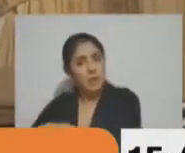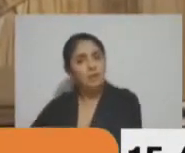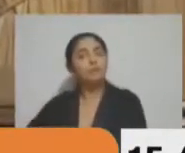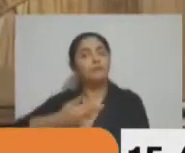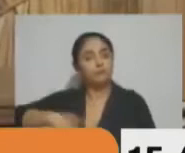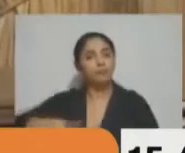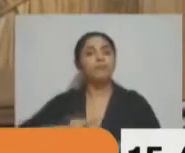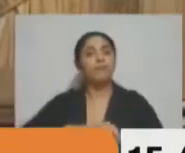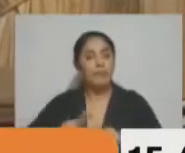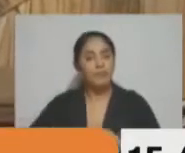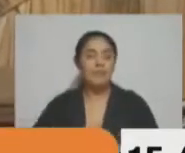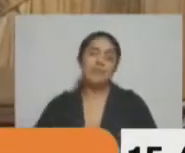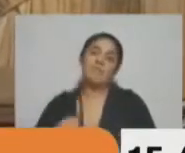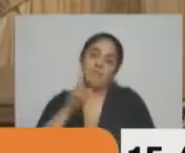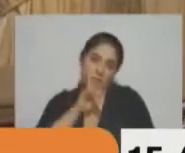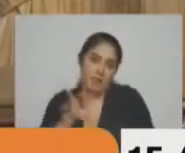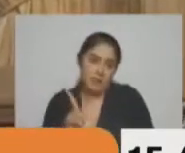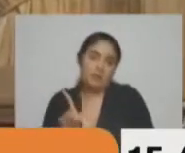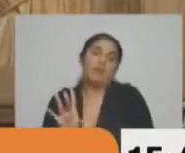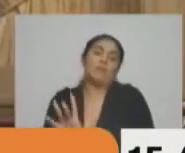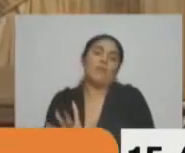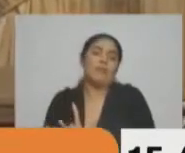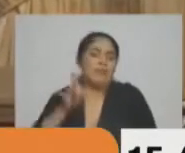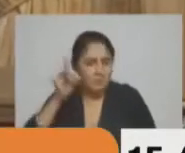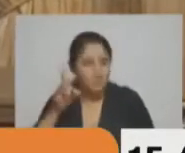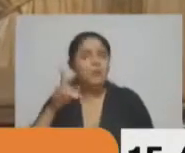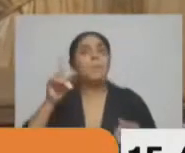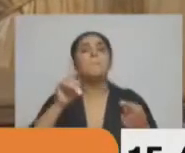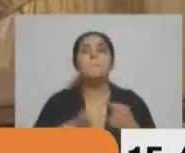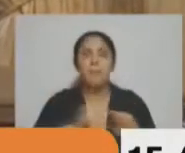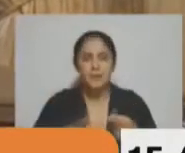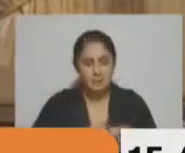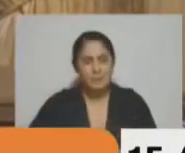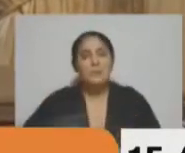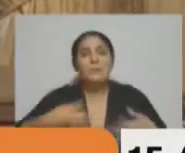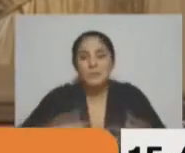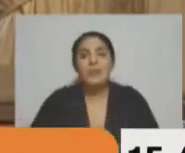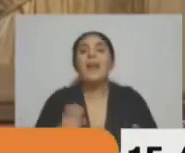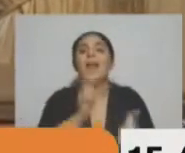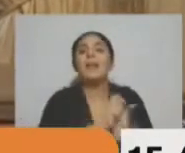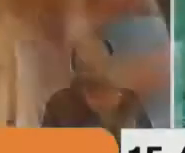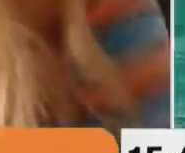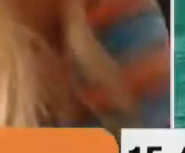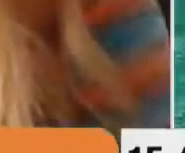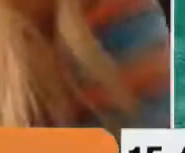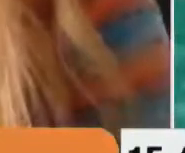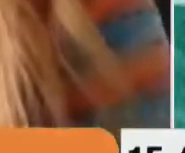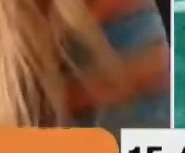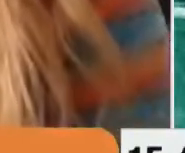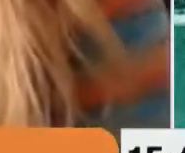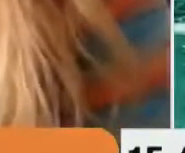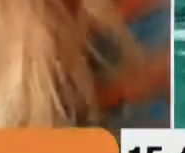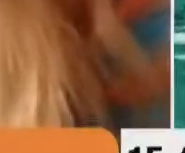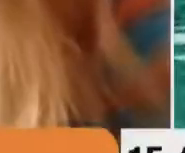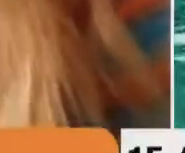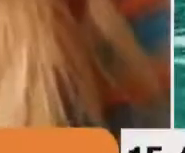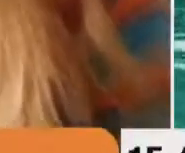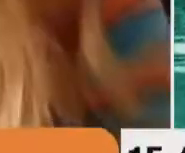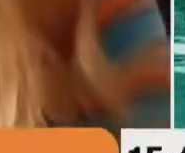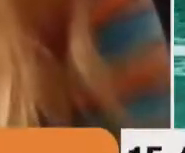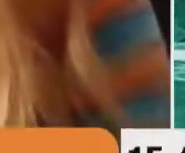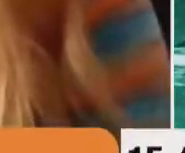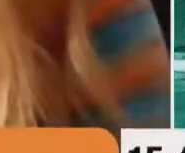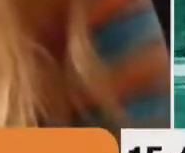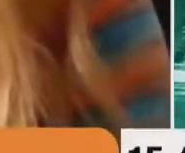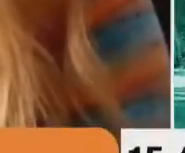excluyendo lamentablemente a las niñas, niños y adolescentes en entender la validez y la importancia de sus opiniones. Entonces, creo que todavía nos